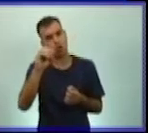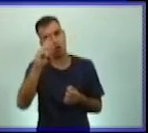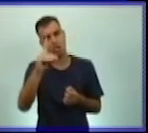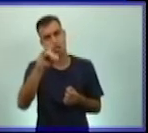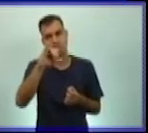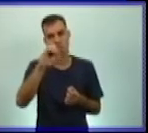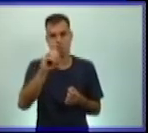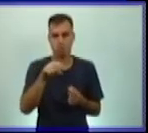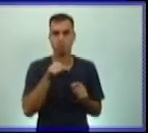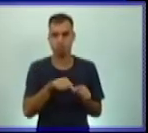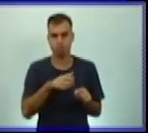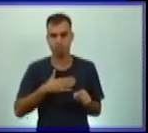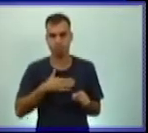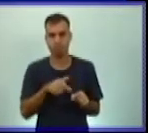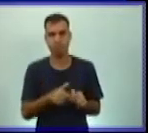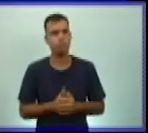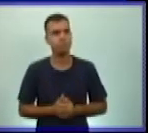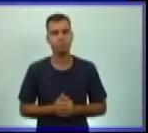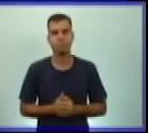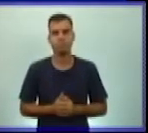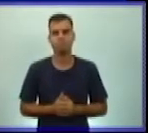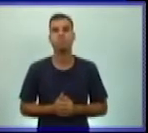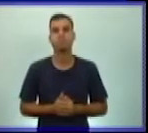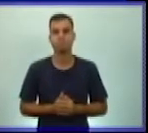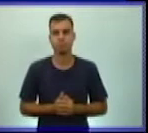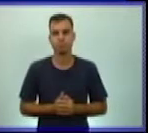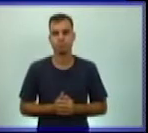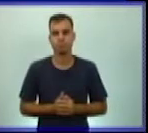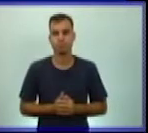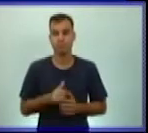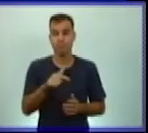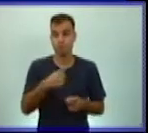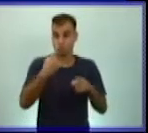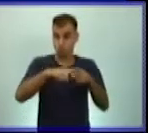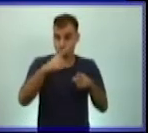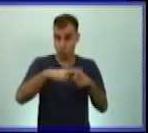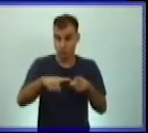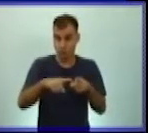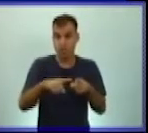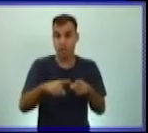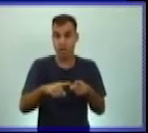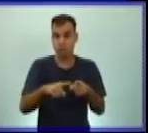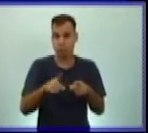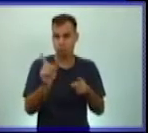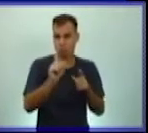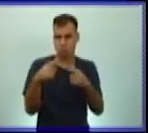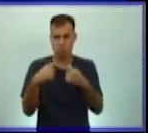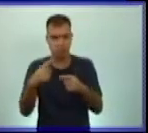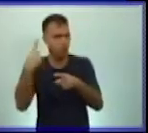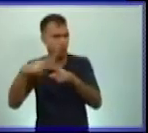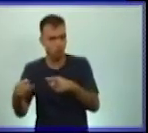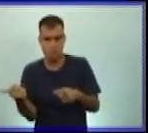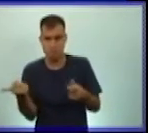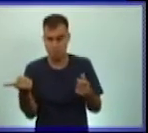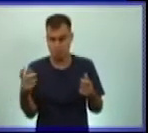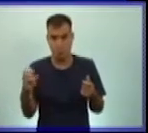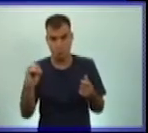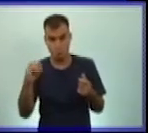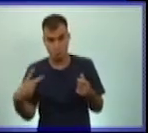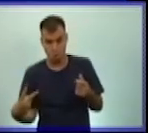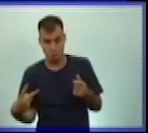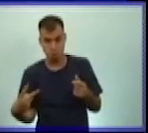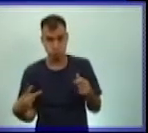carbono, que es una sustancia simple no metal, en su reacción con el dioxígeno. Y por